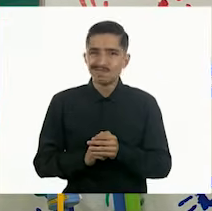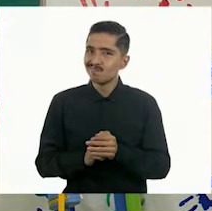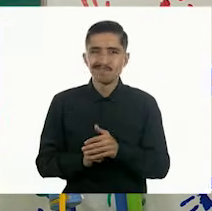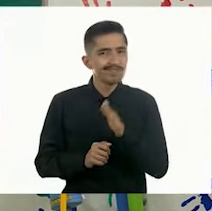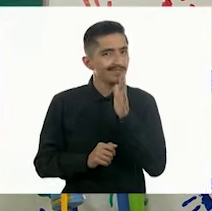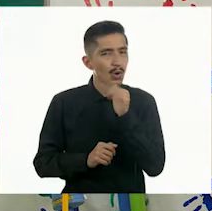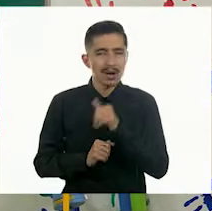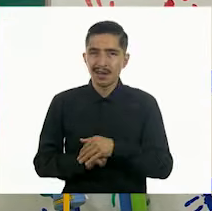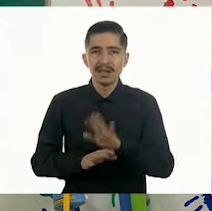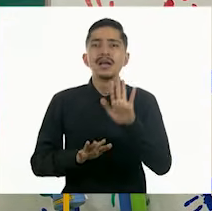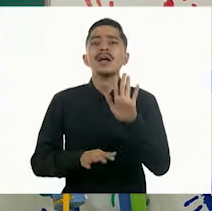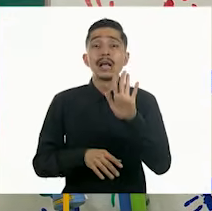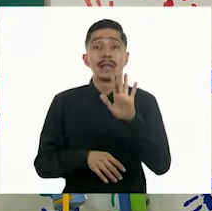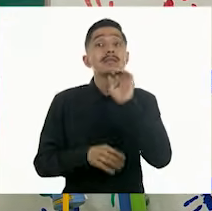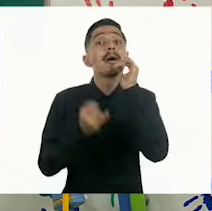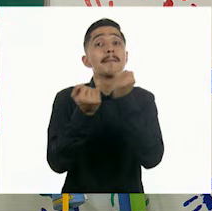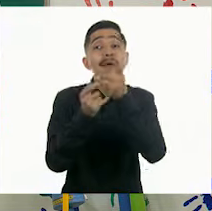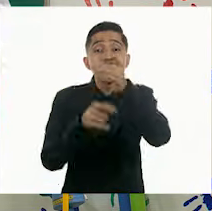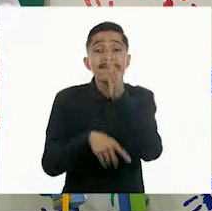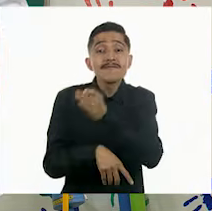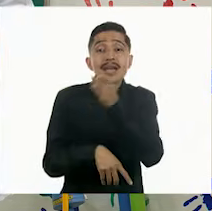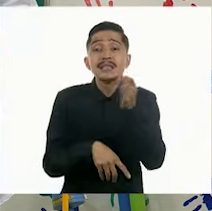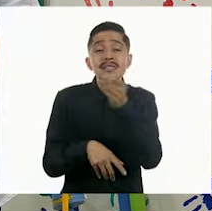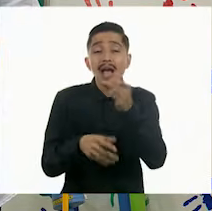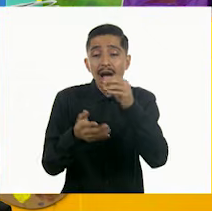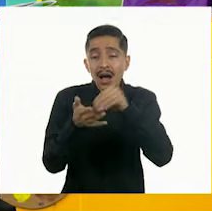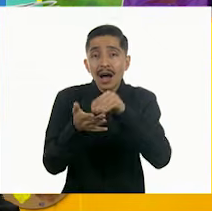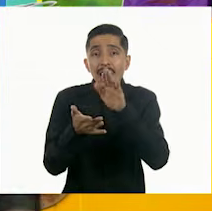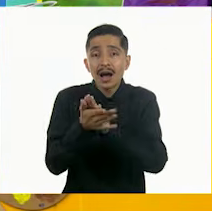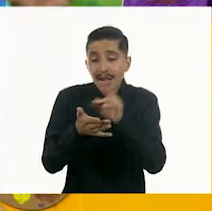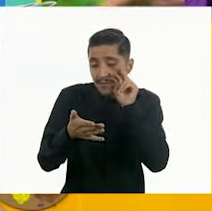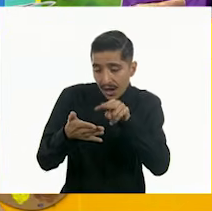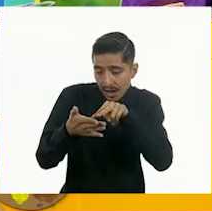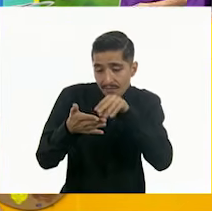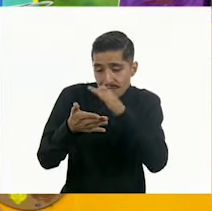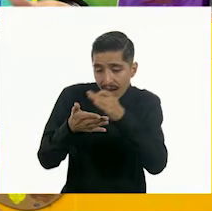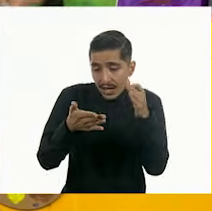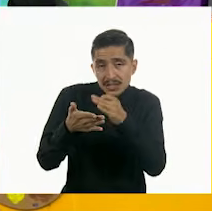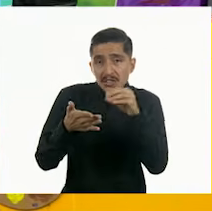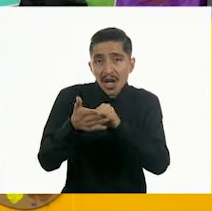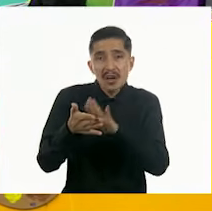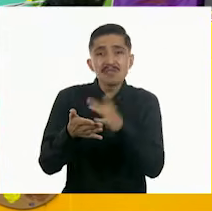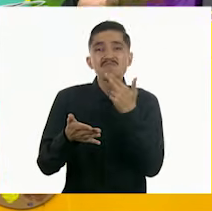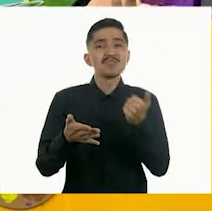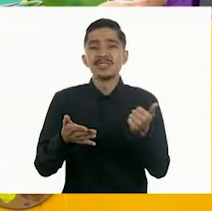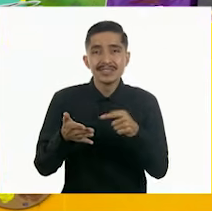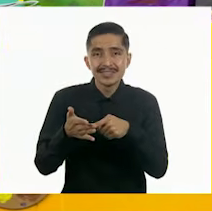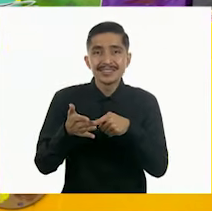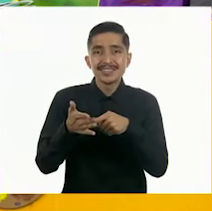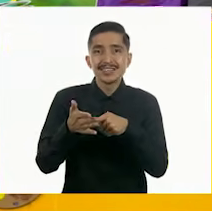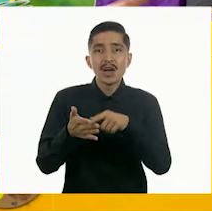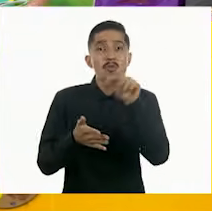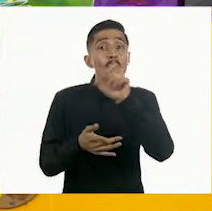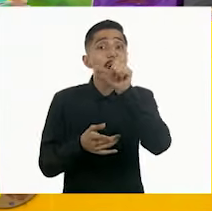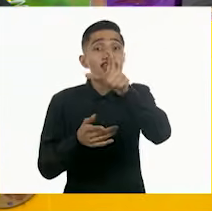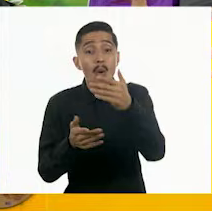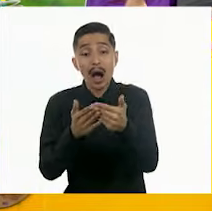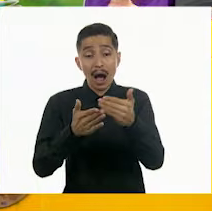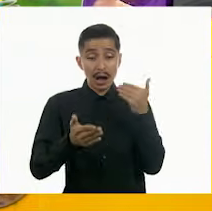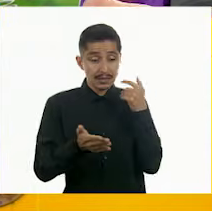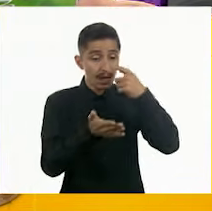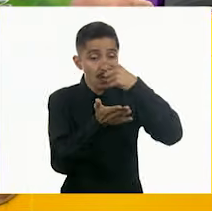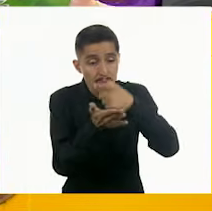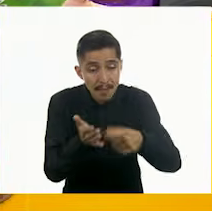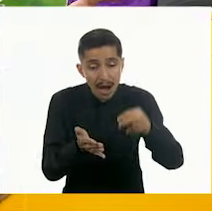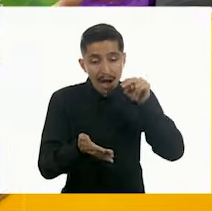También importante ver la fecha de caducidad. Por supuesto. Pero eso desde que lo vamos a comprar, ¿verdad? Sí, Para que